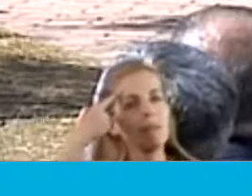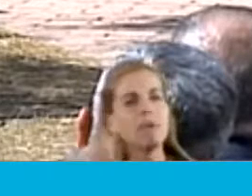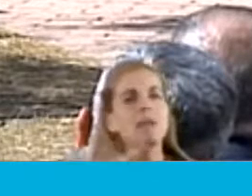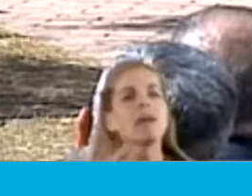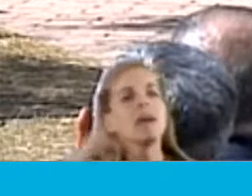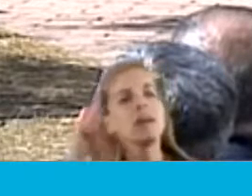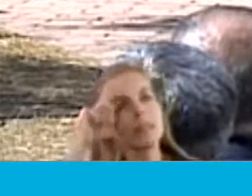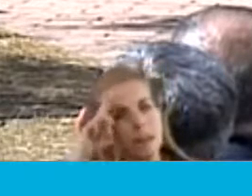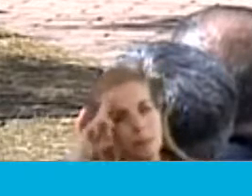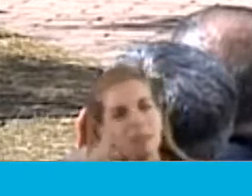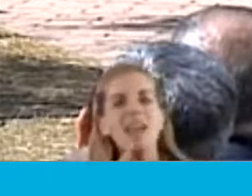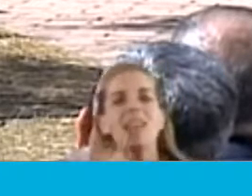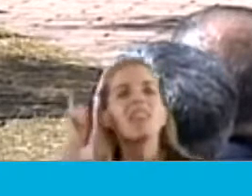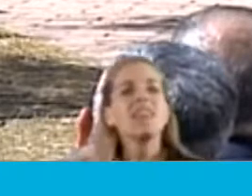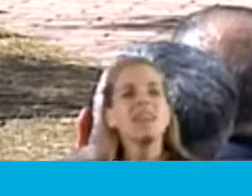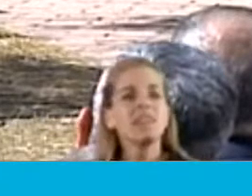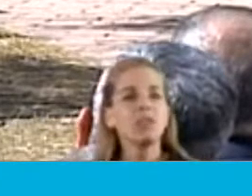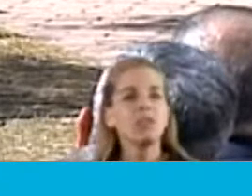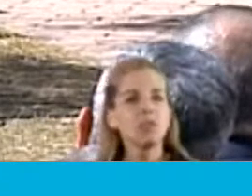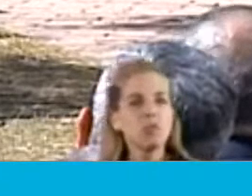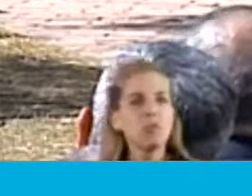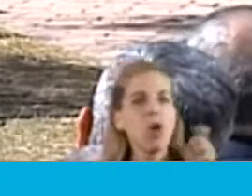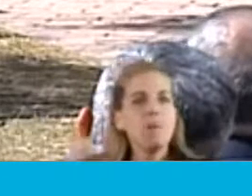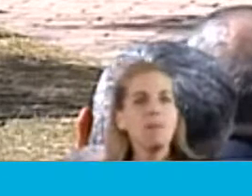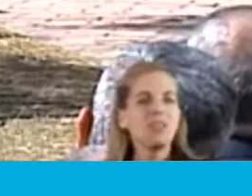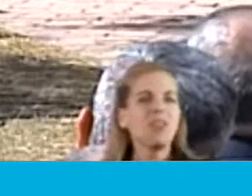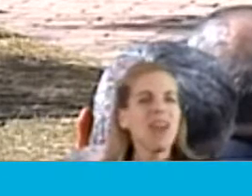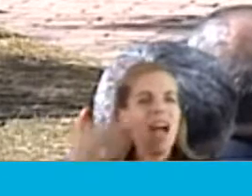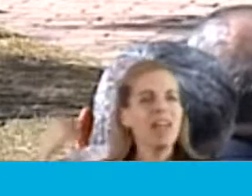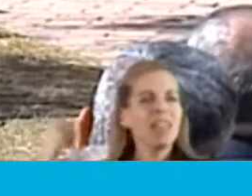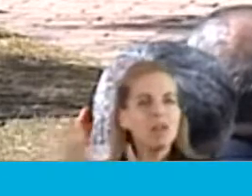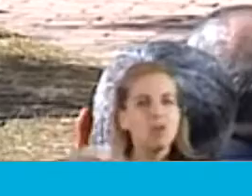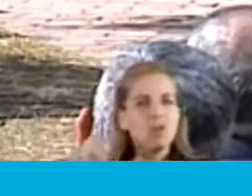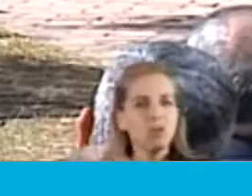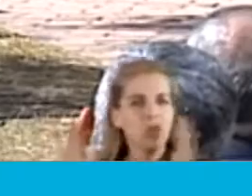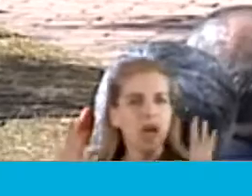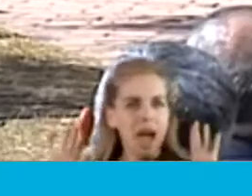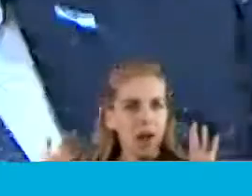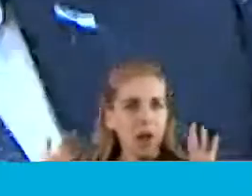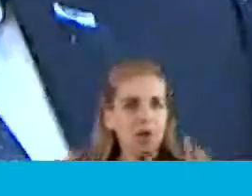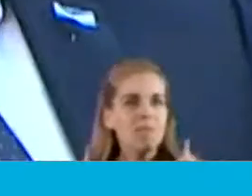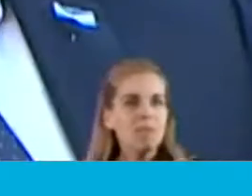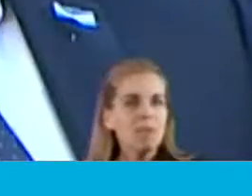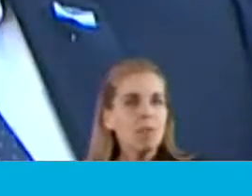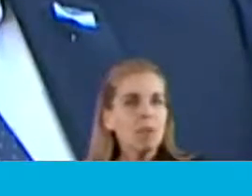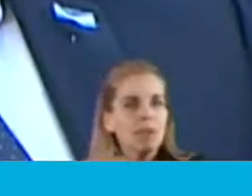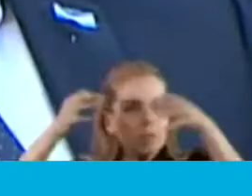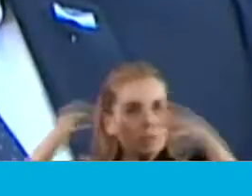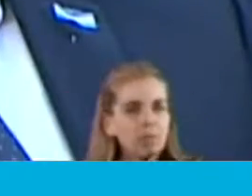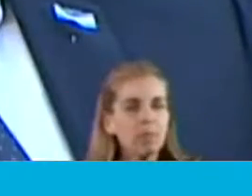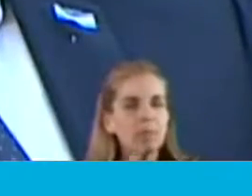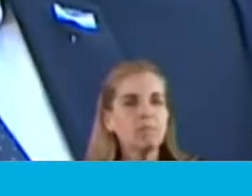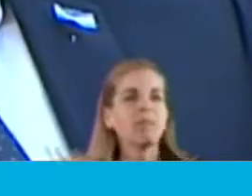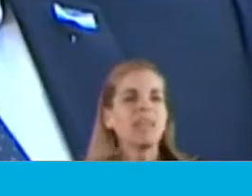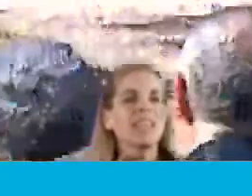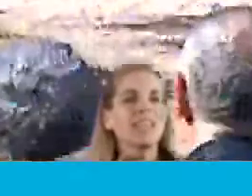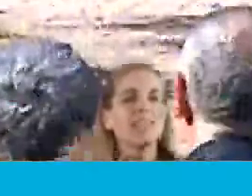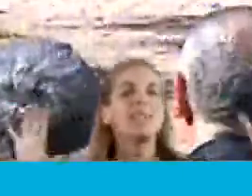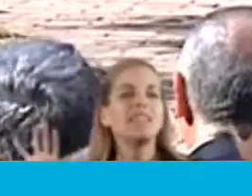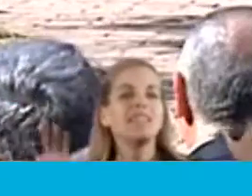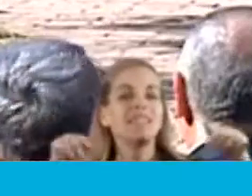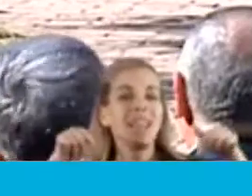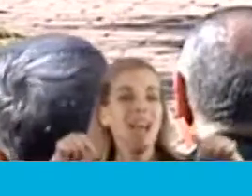decisión de ese puñado de patriotas. El momento geopolítico en que se declaró nuestra independencia era